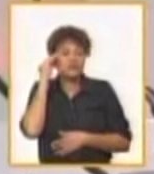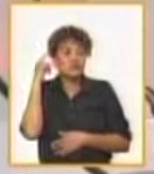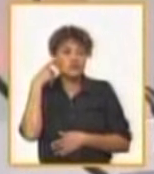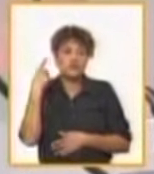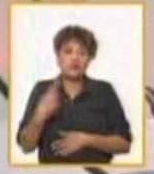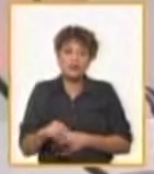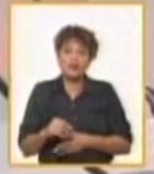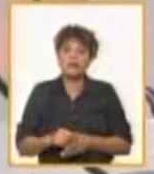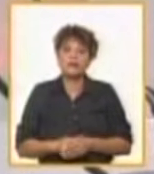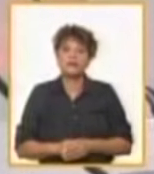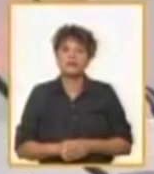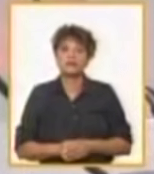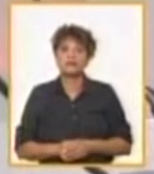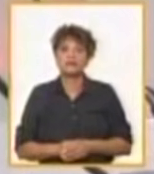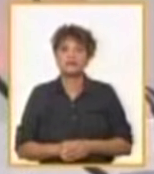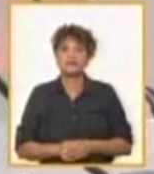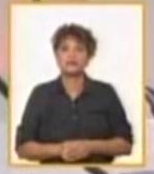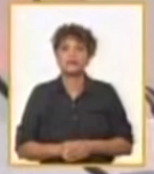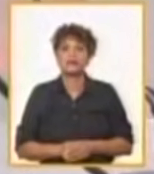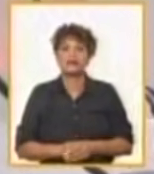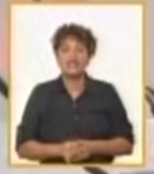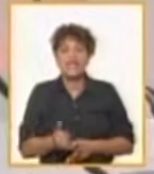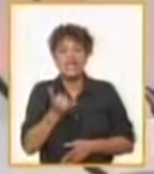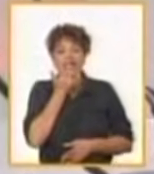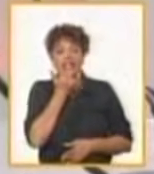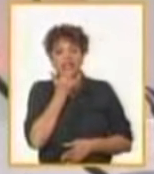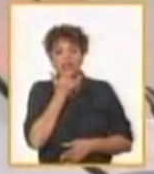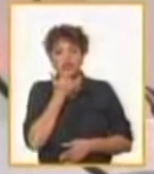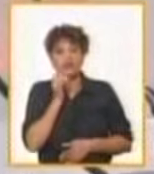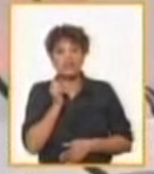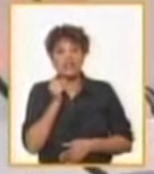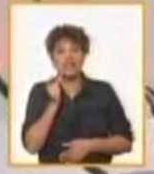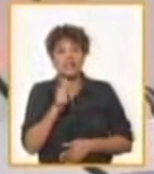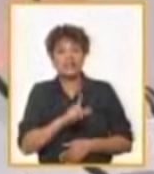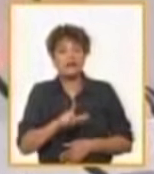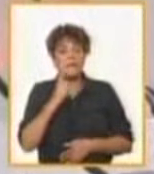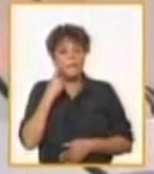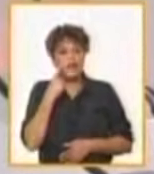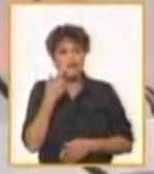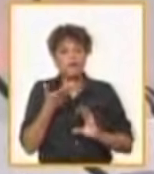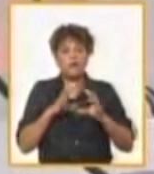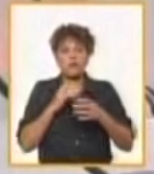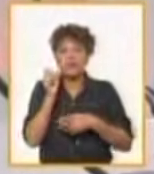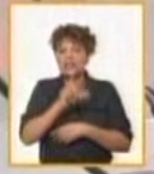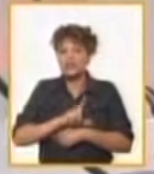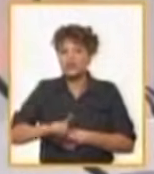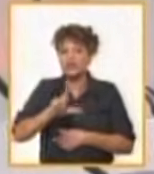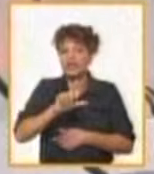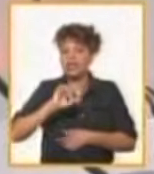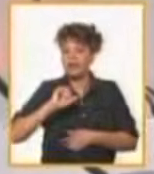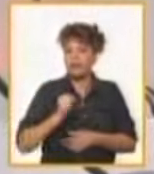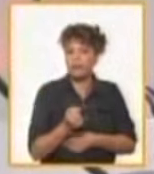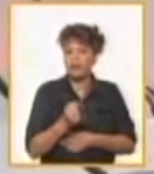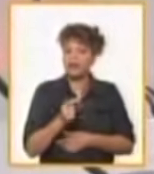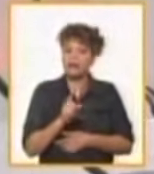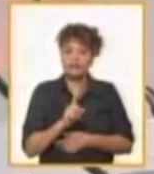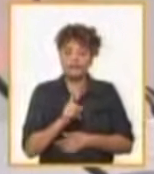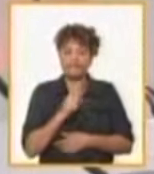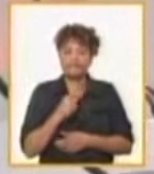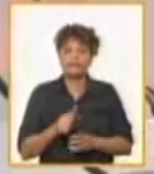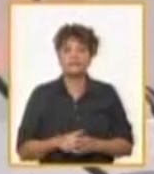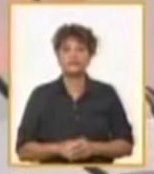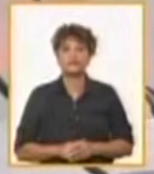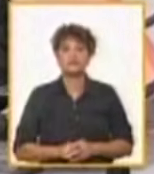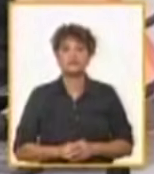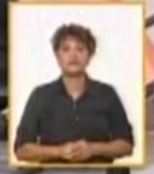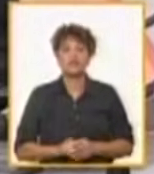satanizar el realismo socialista. Yo creo que el error estaba en normativizar el realismo socialista, en imponerlo. Todos los